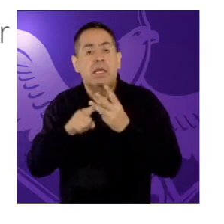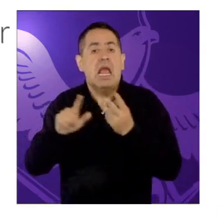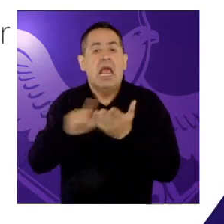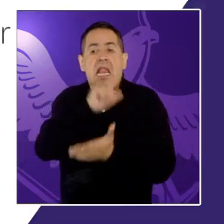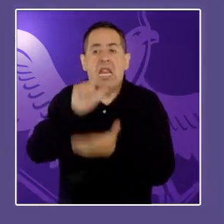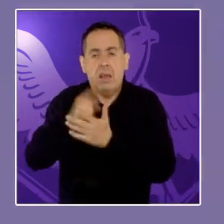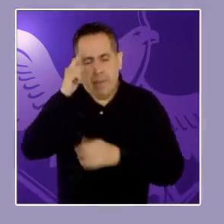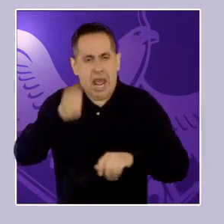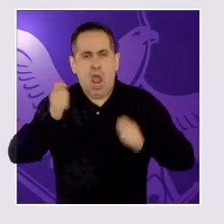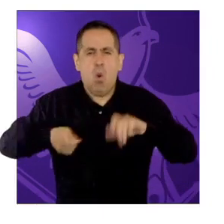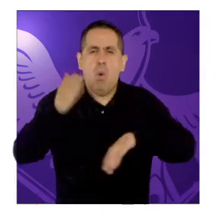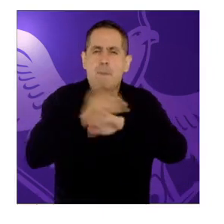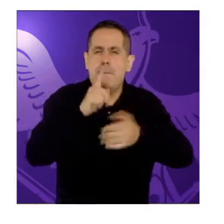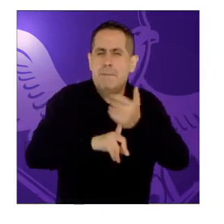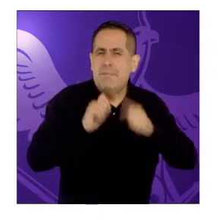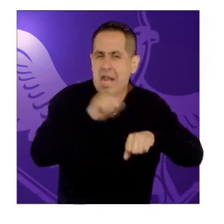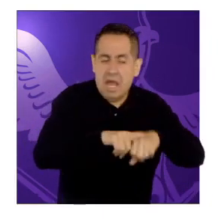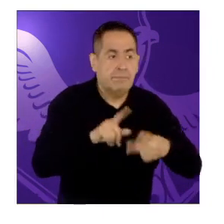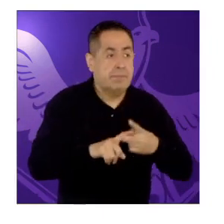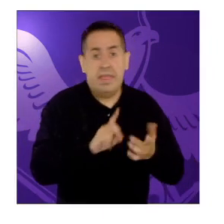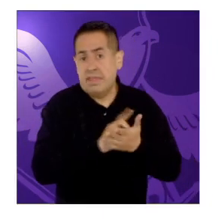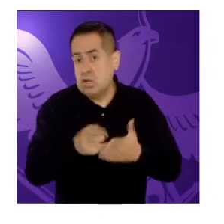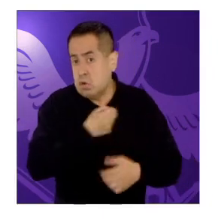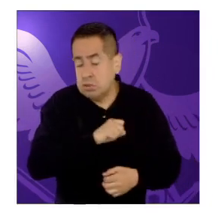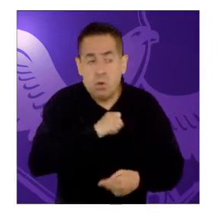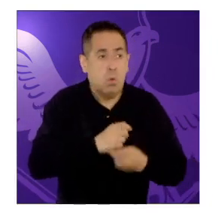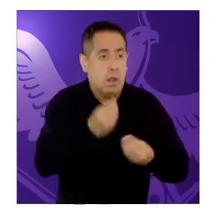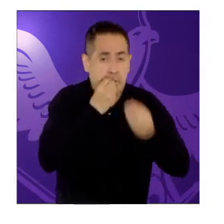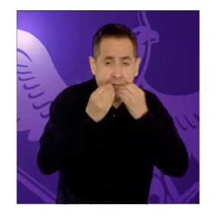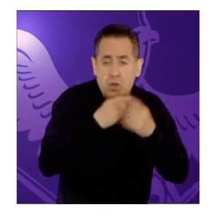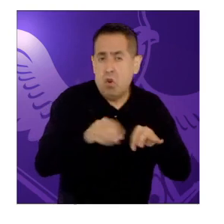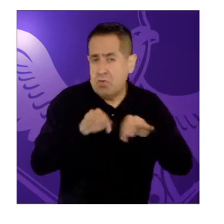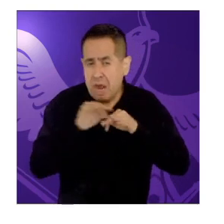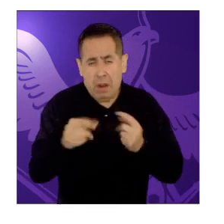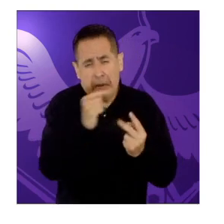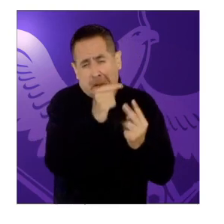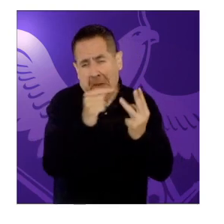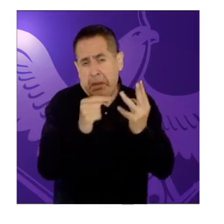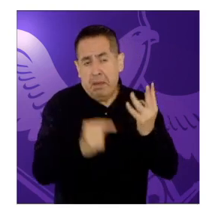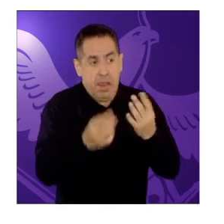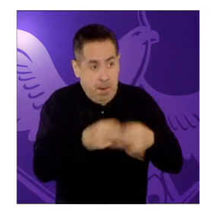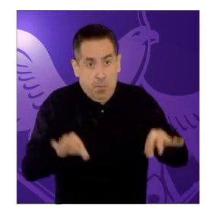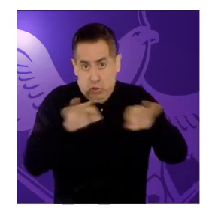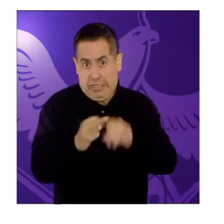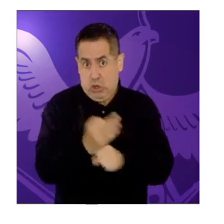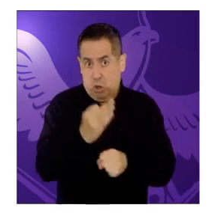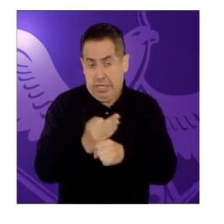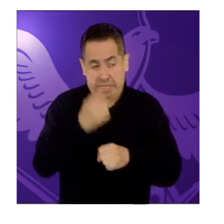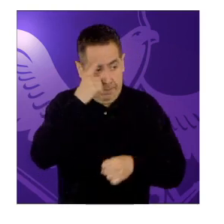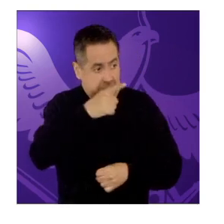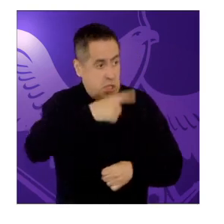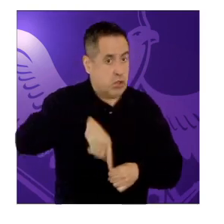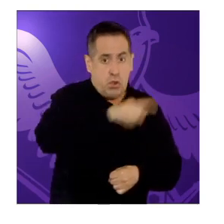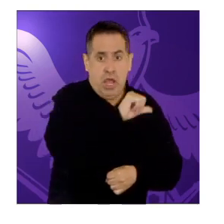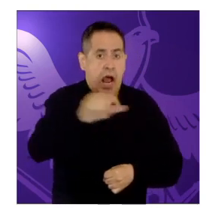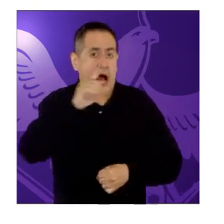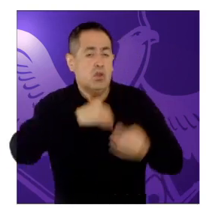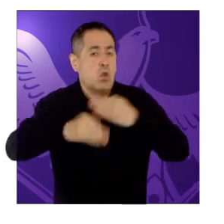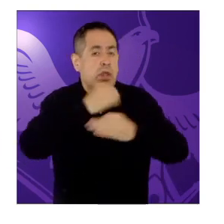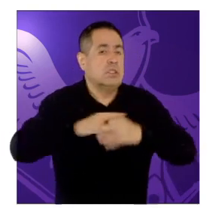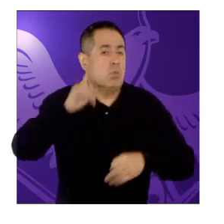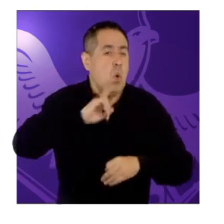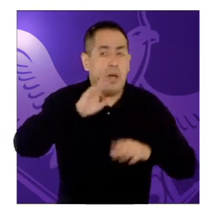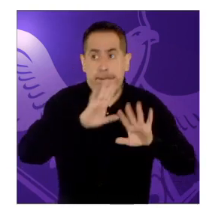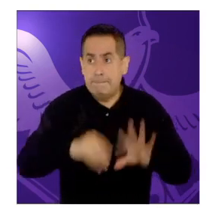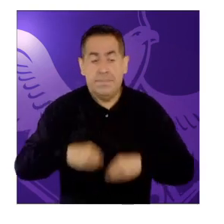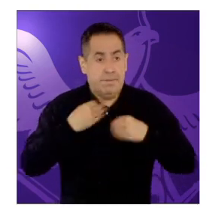a nivel nacional tenemos la Ley de Ejecución Penal. Los derechos a la salud, la alimentación y el trabajo, que son tan relevantes en estos